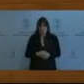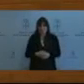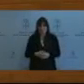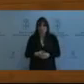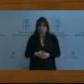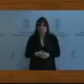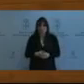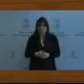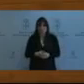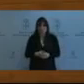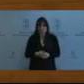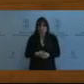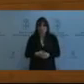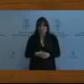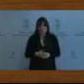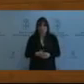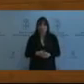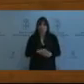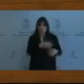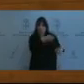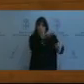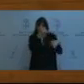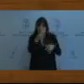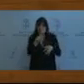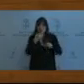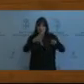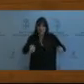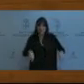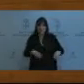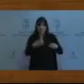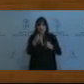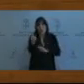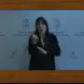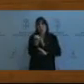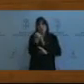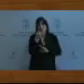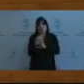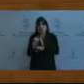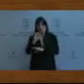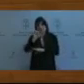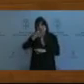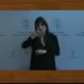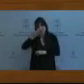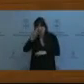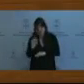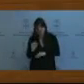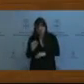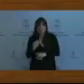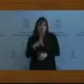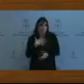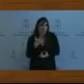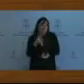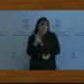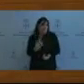este documento apoyándose en instituciones como pueda ser el Serida o el Induror, podría ser una práctica adecuada